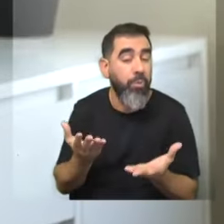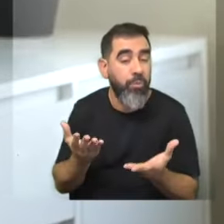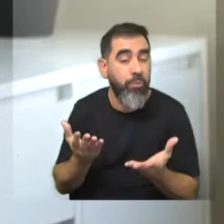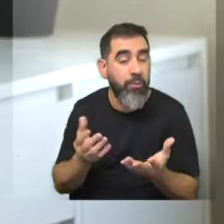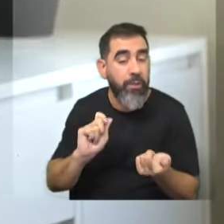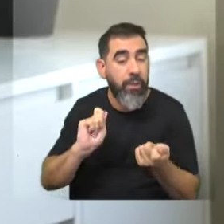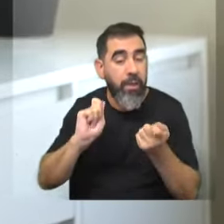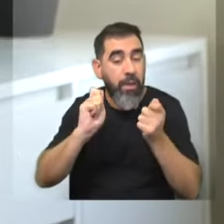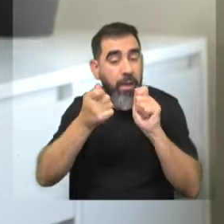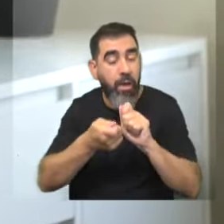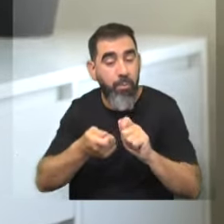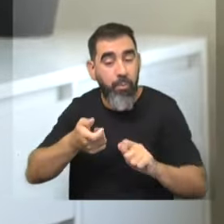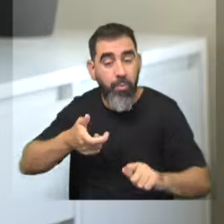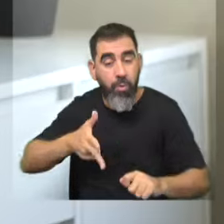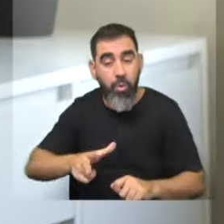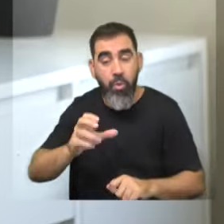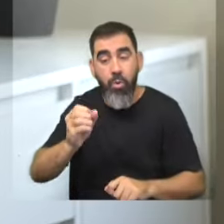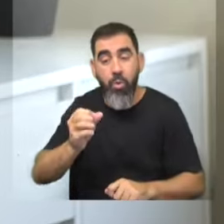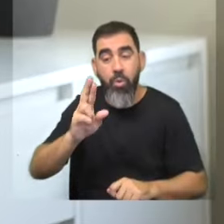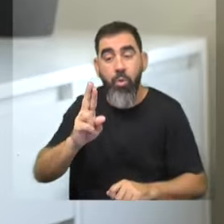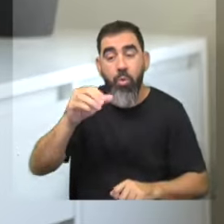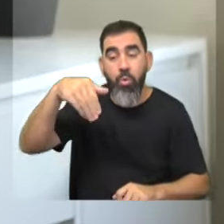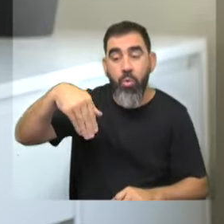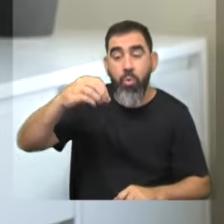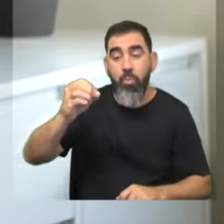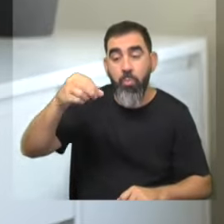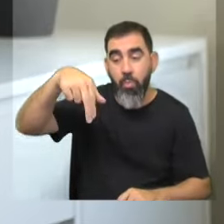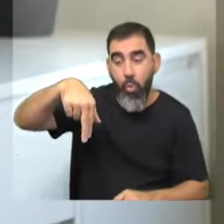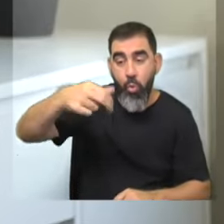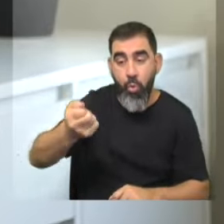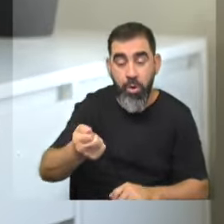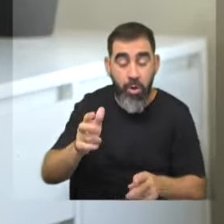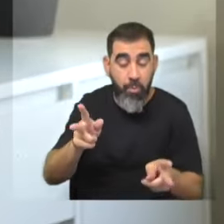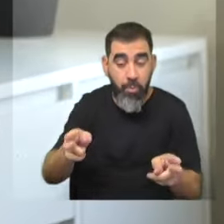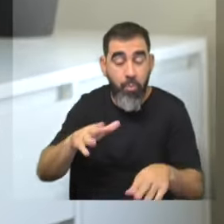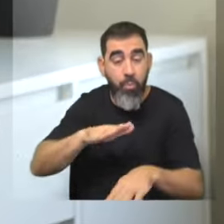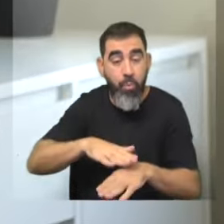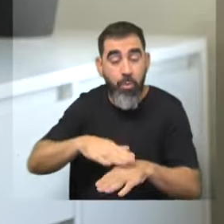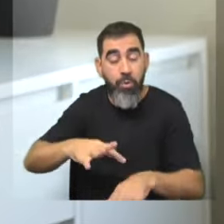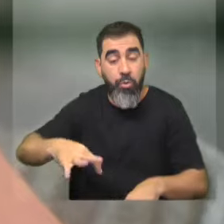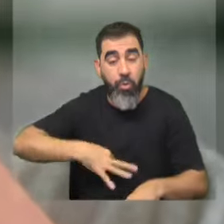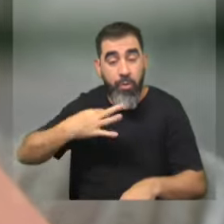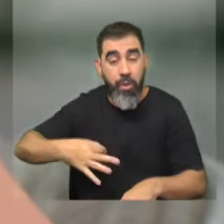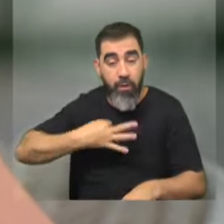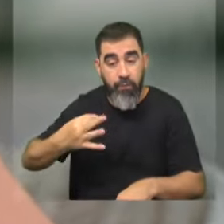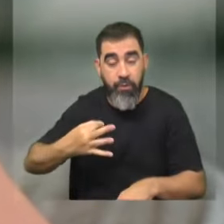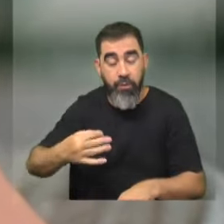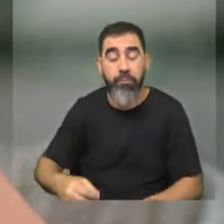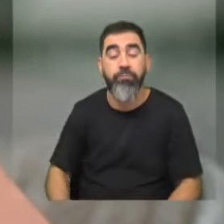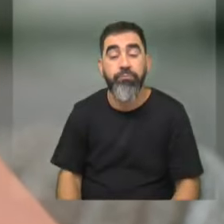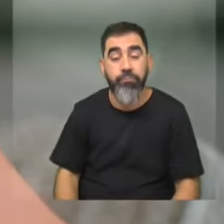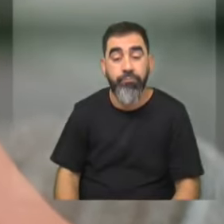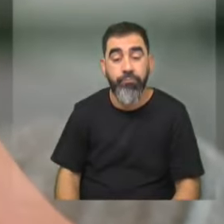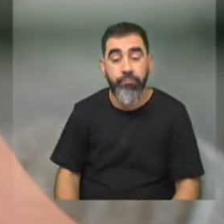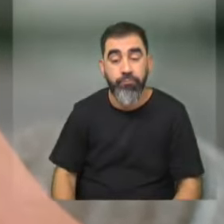los cambios hormonales, con los aumentos de los andrógenos, de la testosterona en esa fase de la vida, entonces lo hace mucho más propenso a tener acné. Cuando